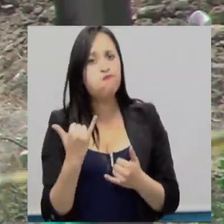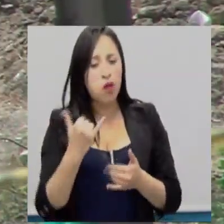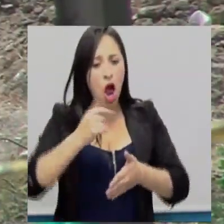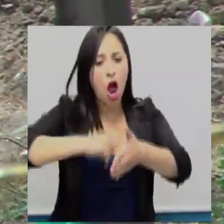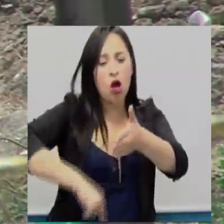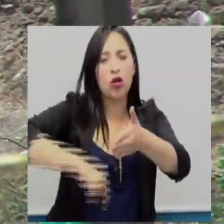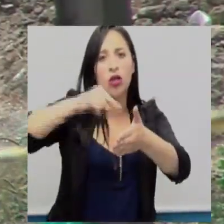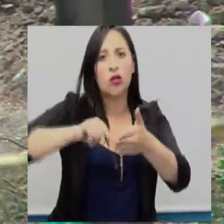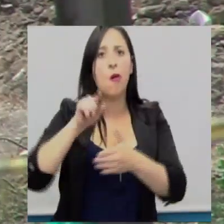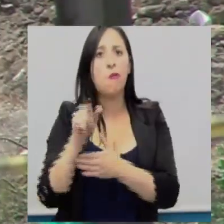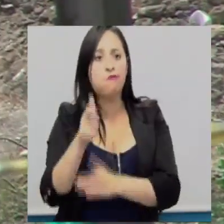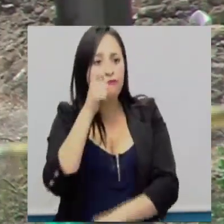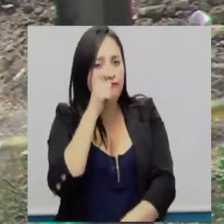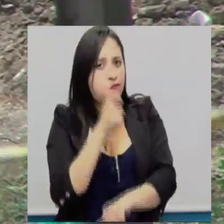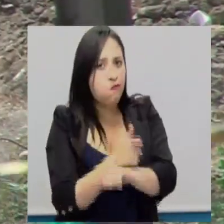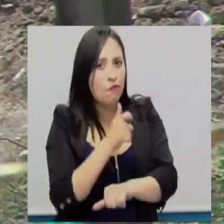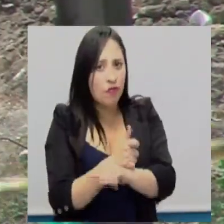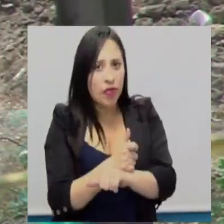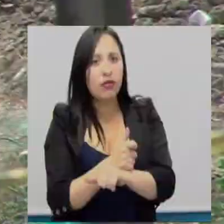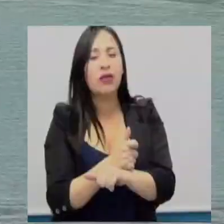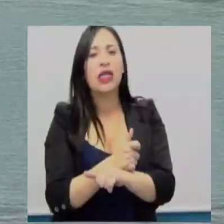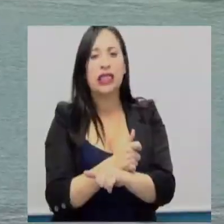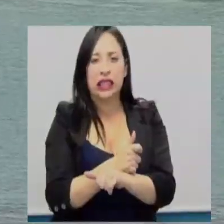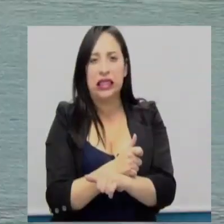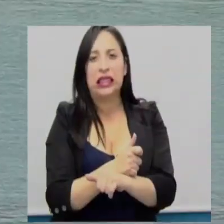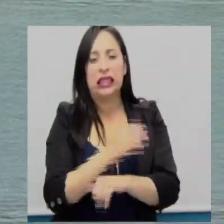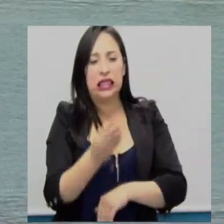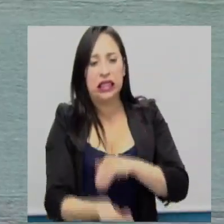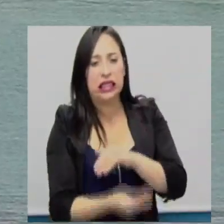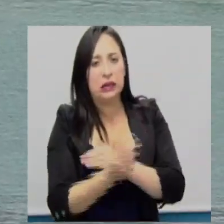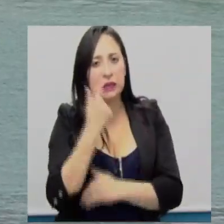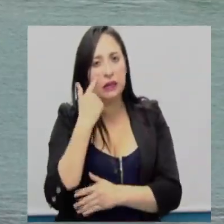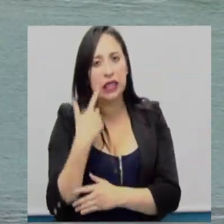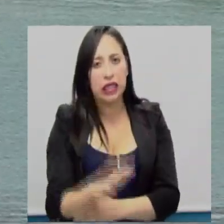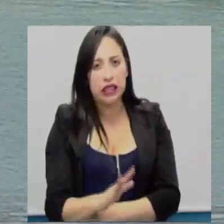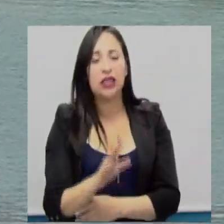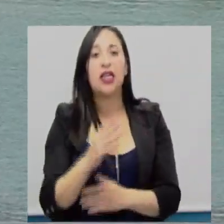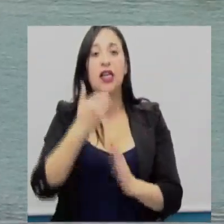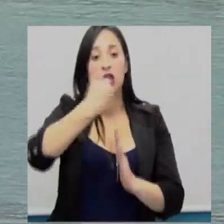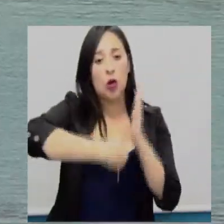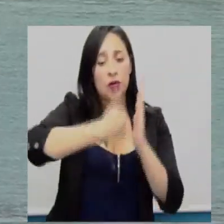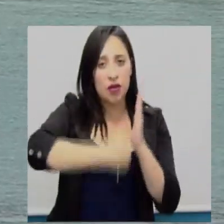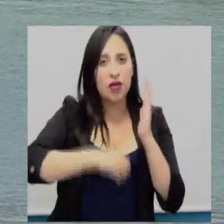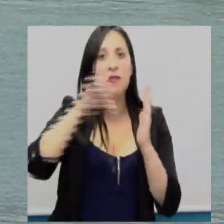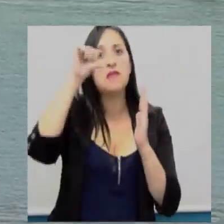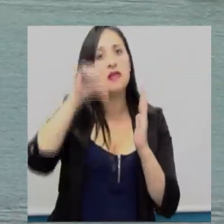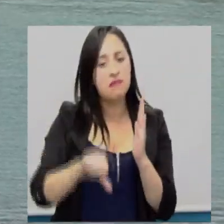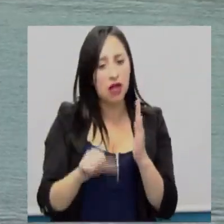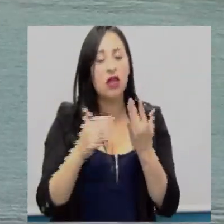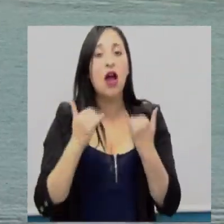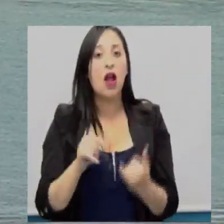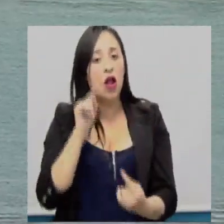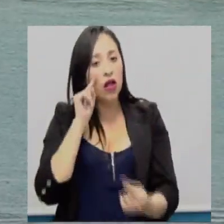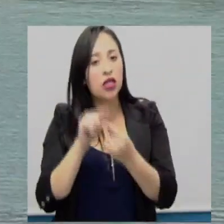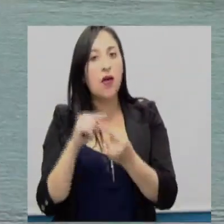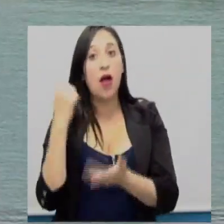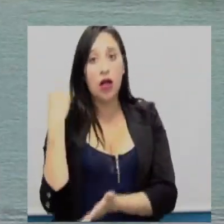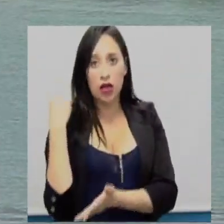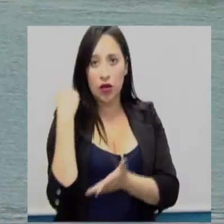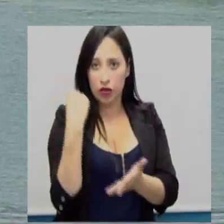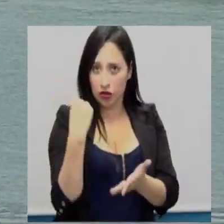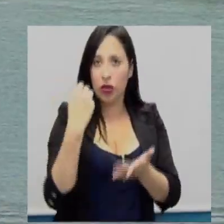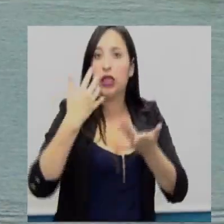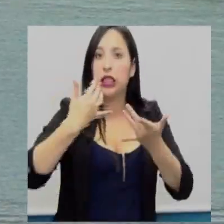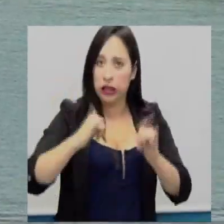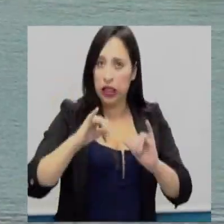en materia de contratación, interventoría y fallas en la documentación. El propósito también es establecer si los recursos utilizados